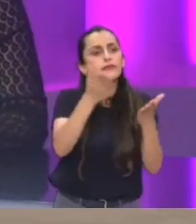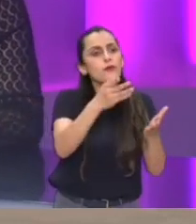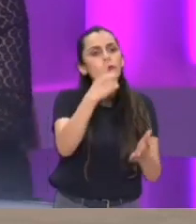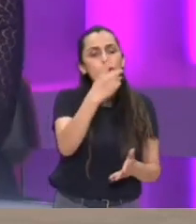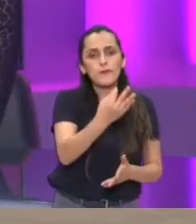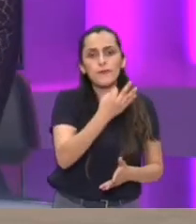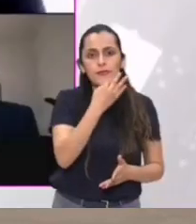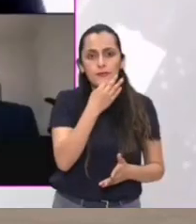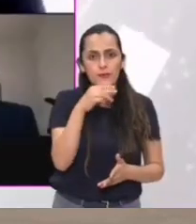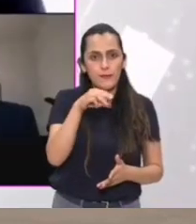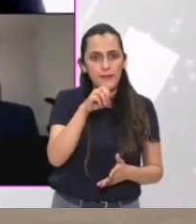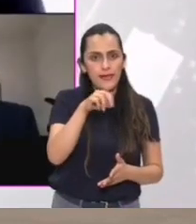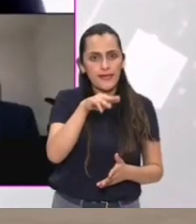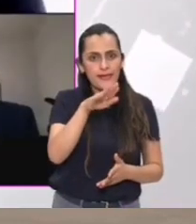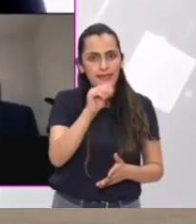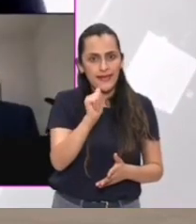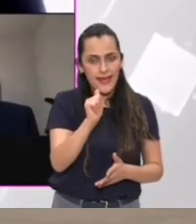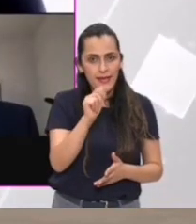del Partido Verde.